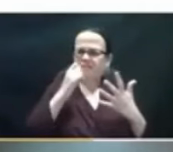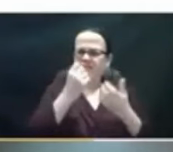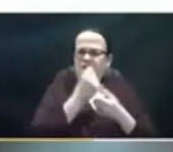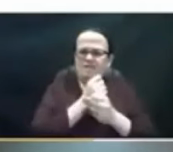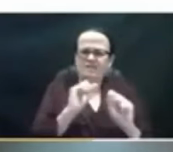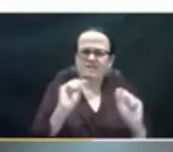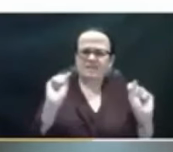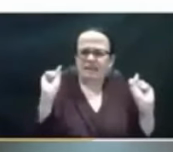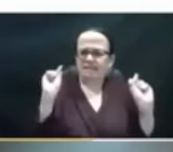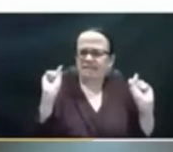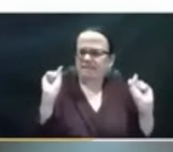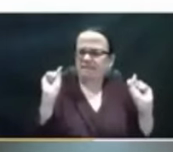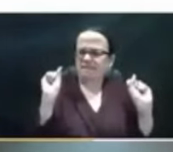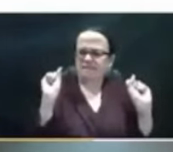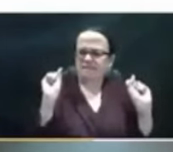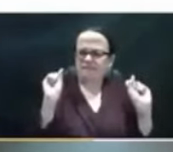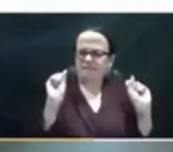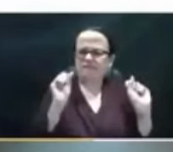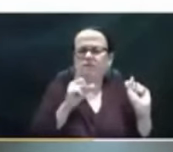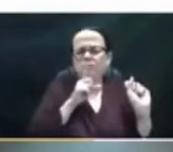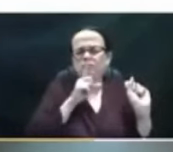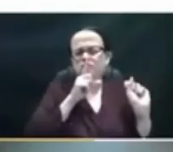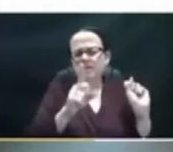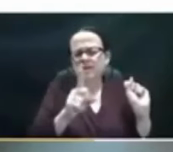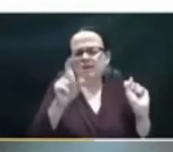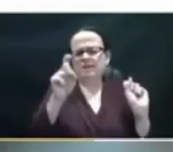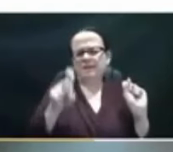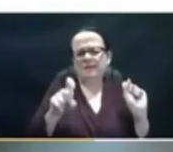yo me sentí bastante insegura.